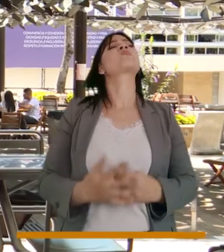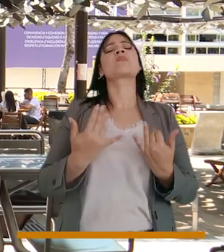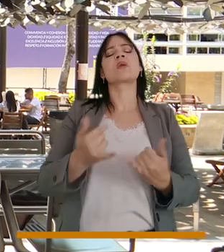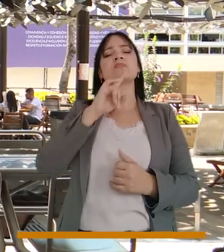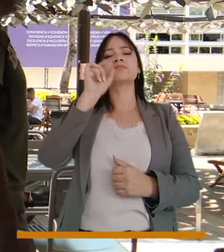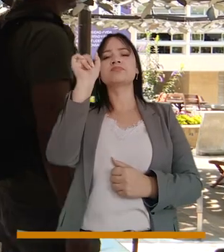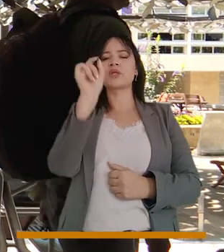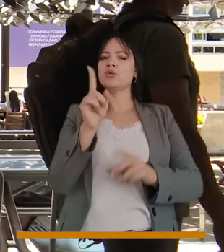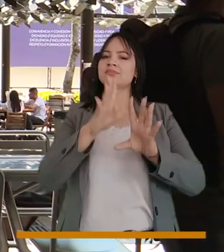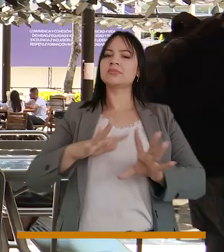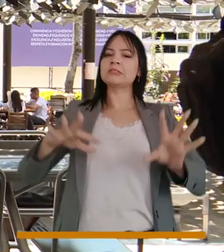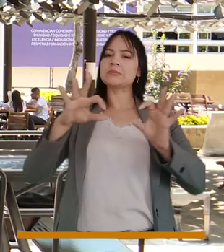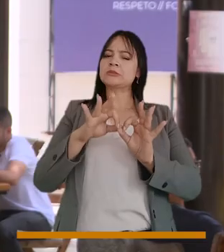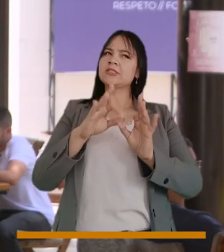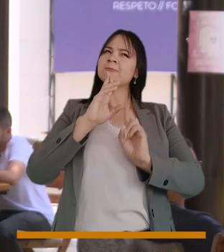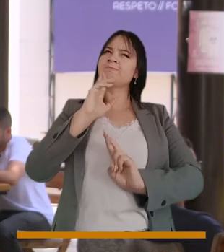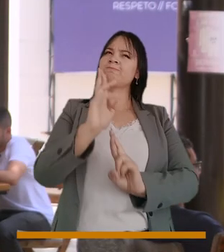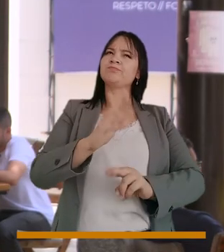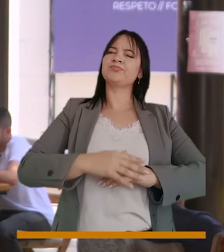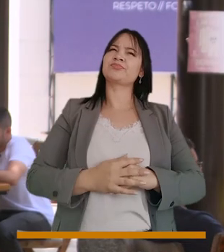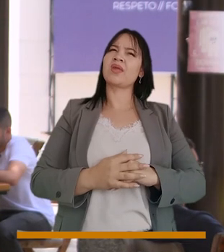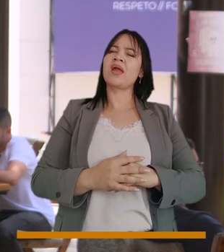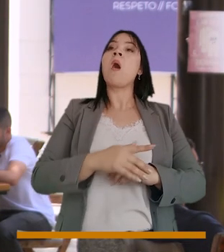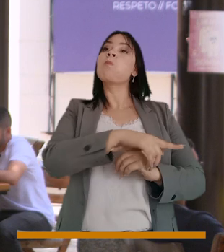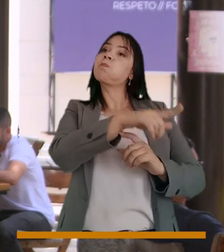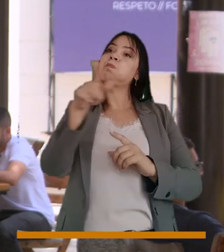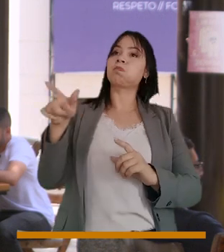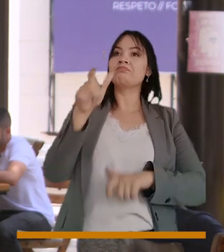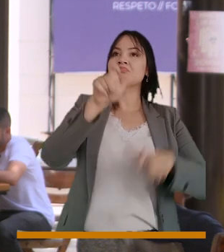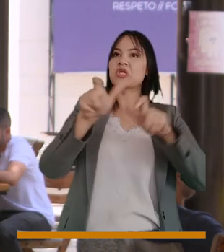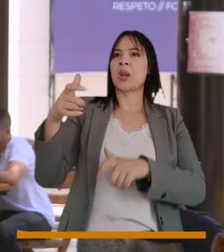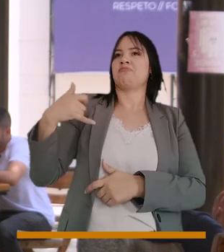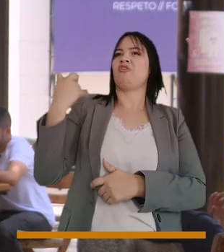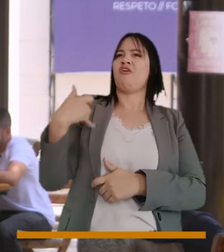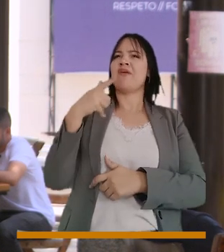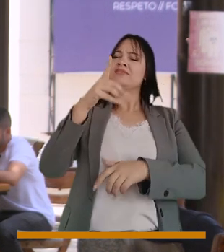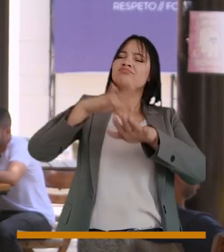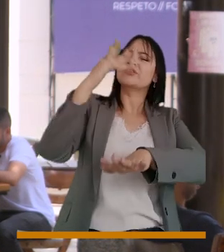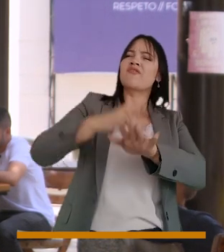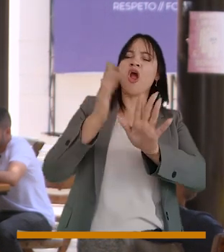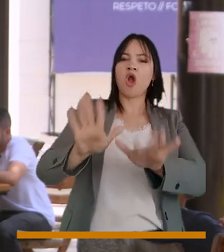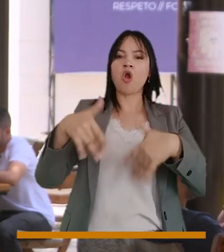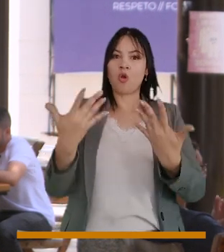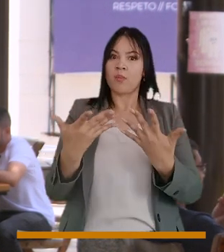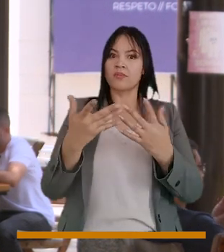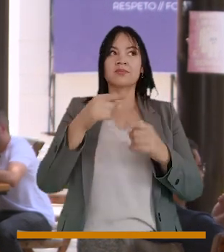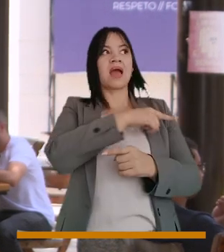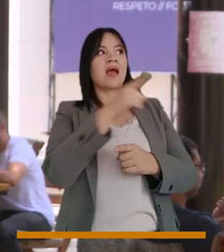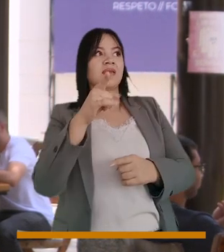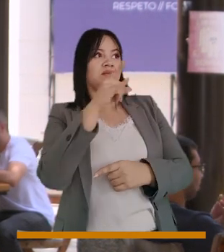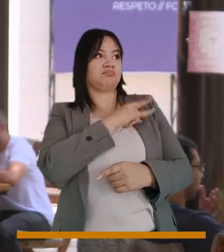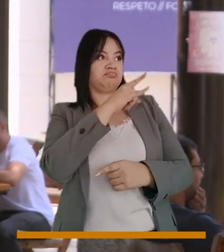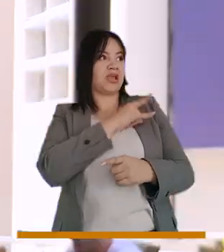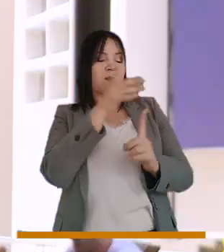La pregunta fundamental que tenemos que contestar es cómo vamos a motivar para que nuestros jóvenes tomen esas oportunidades